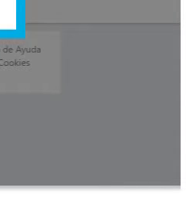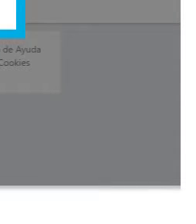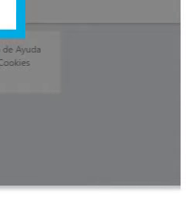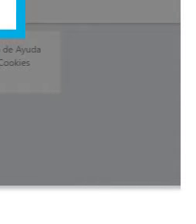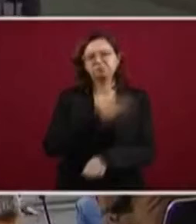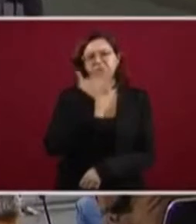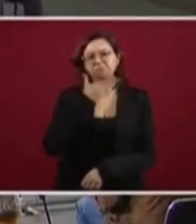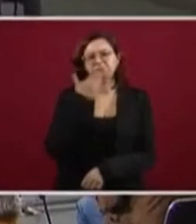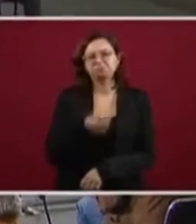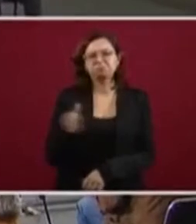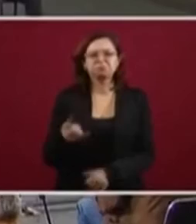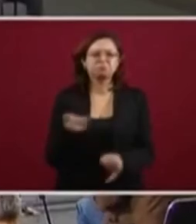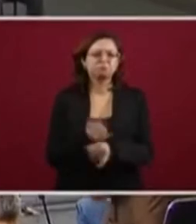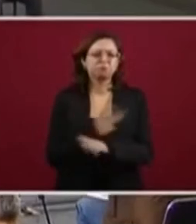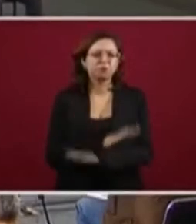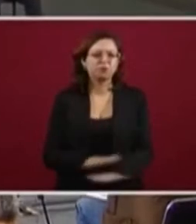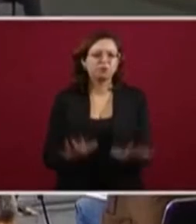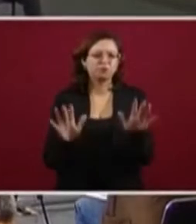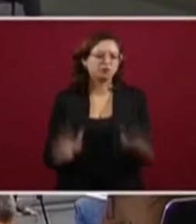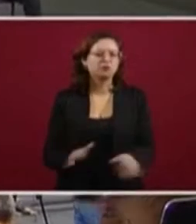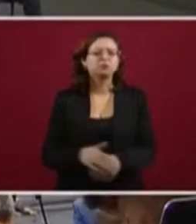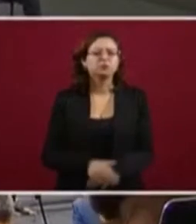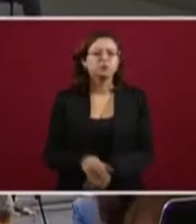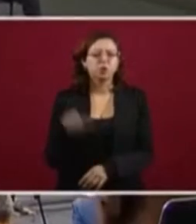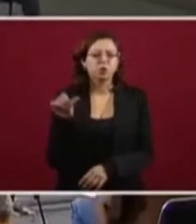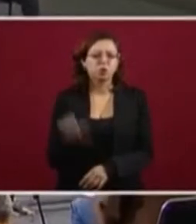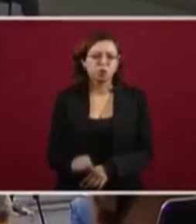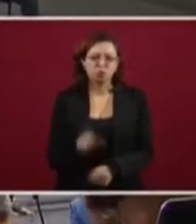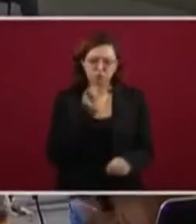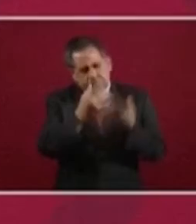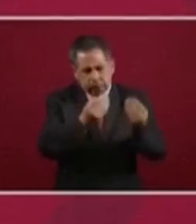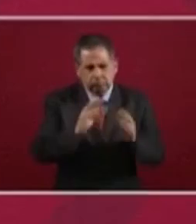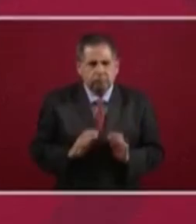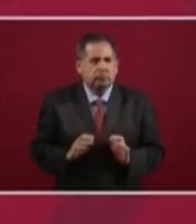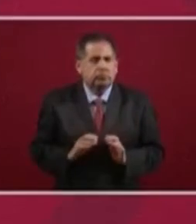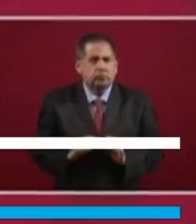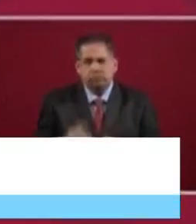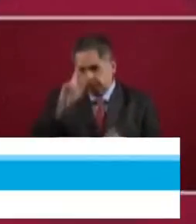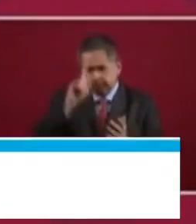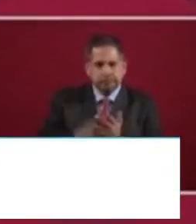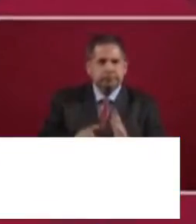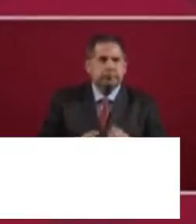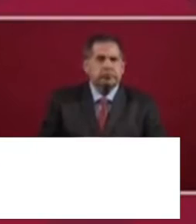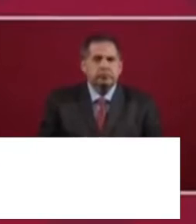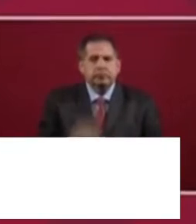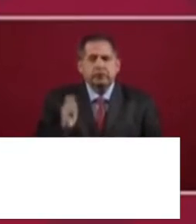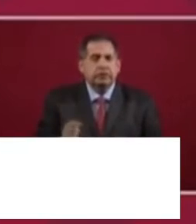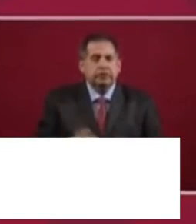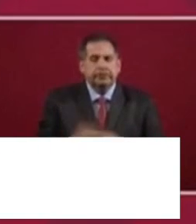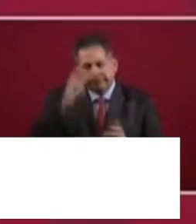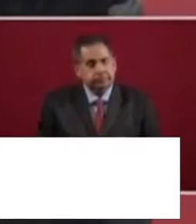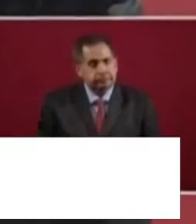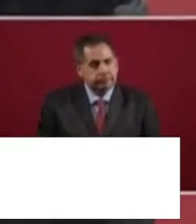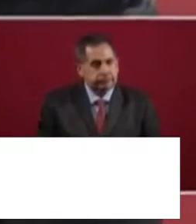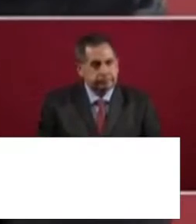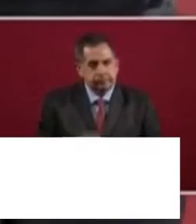gran nuevo presidente ayuda a que fue rechazada por el presidente mexicano lópez obrador creo que no